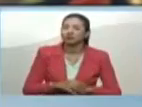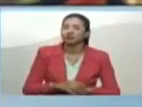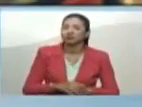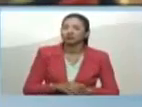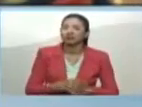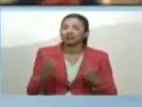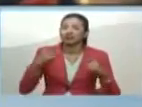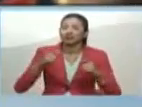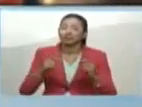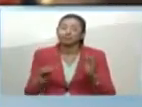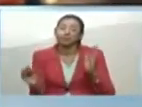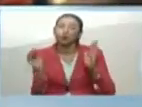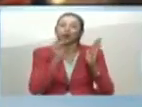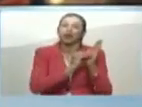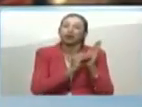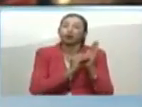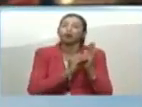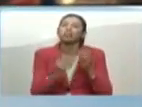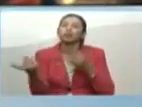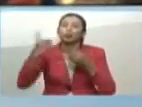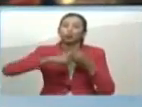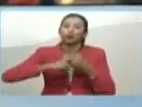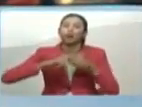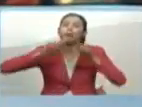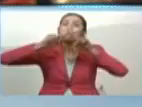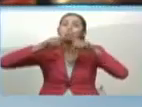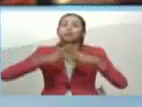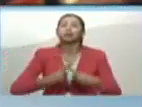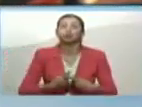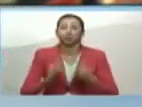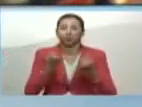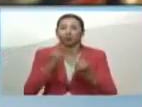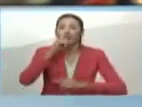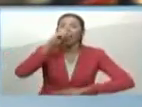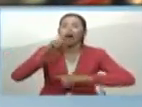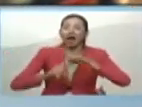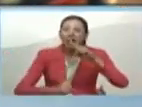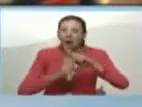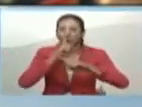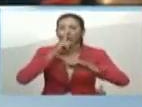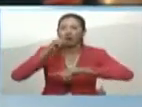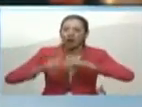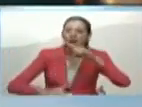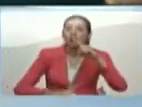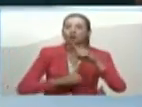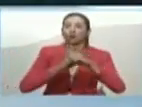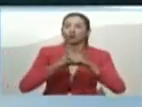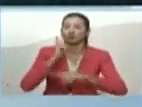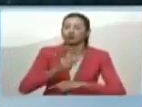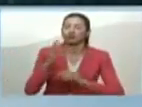el presupuesto nacional como estrategia, ¿sí? Lo otro es